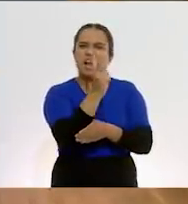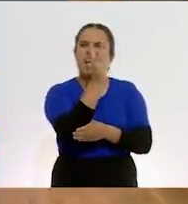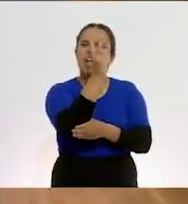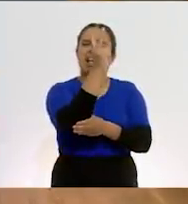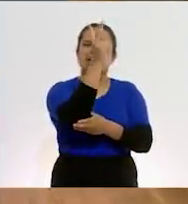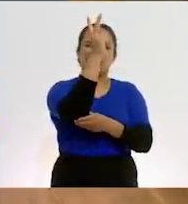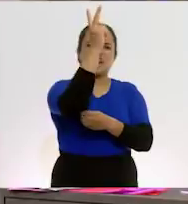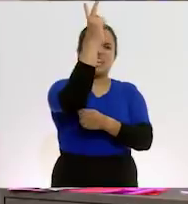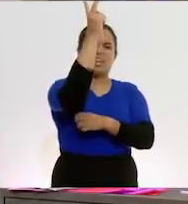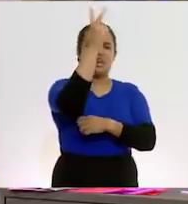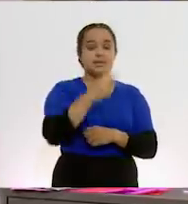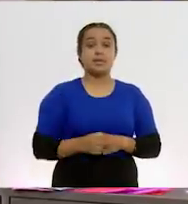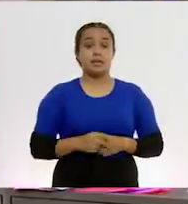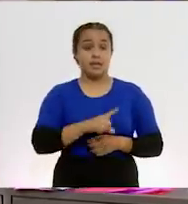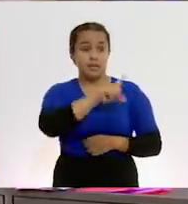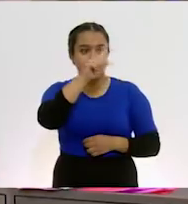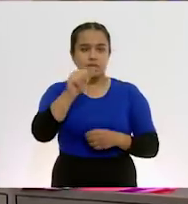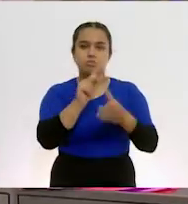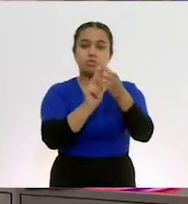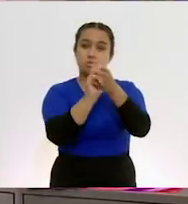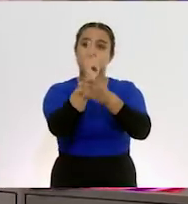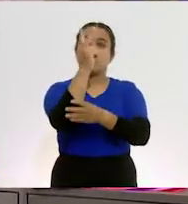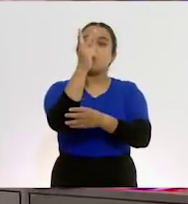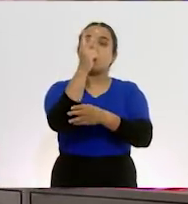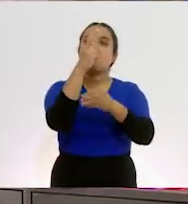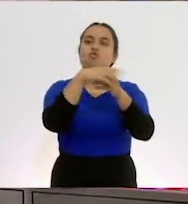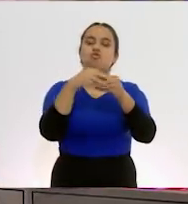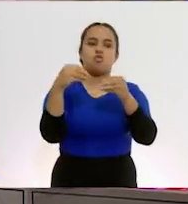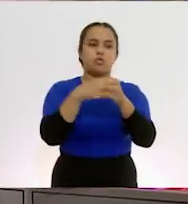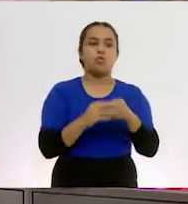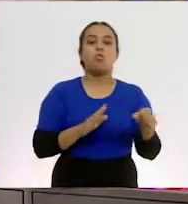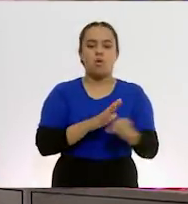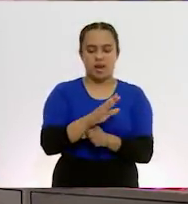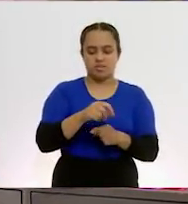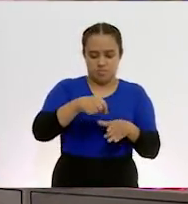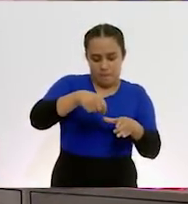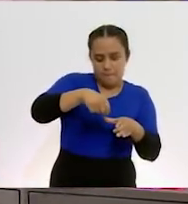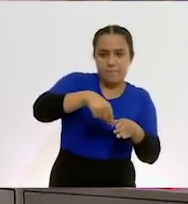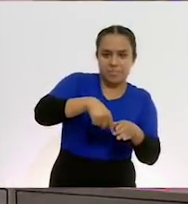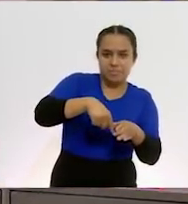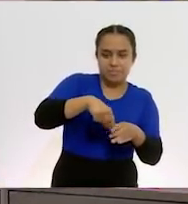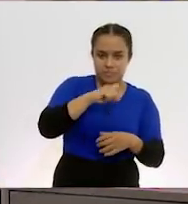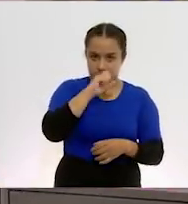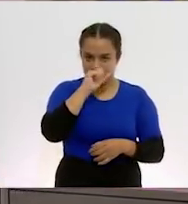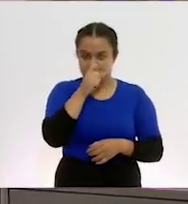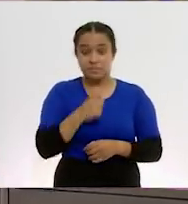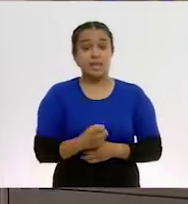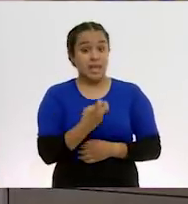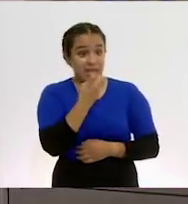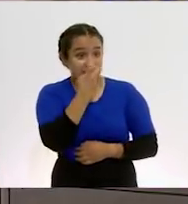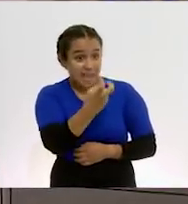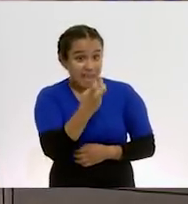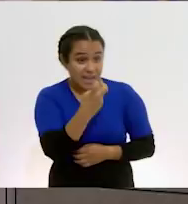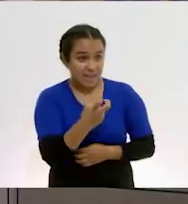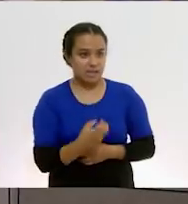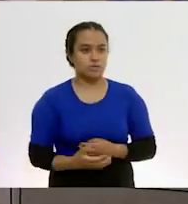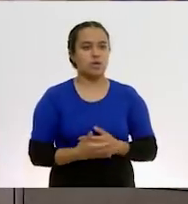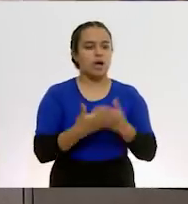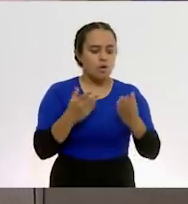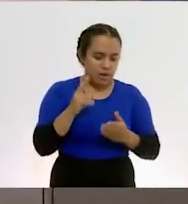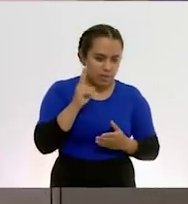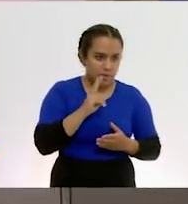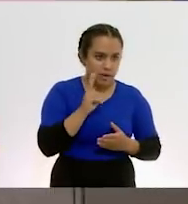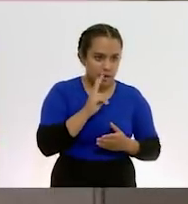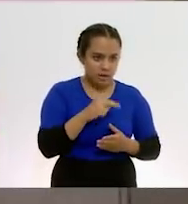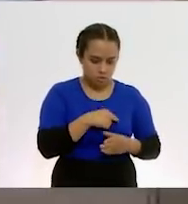crece y crece hasta que te da un fruto. Siembro. Sembrar. Exactamente. Vamos a ver como si